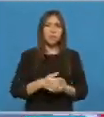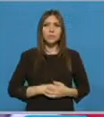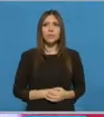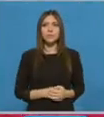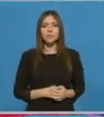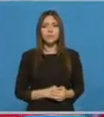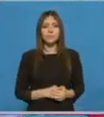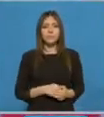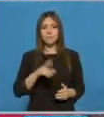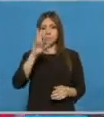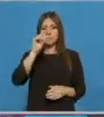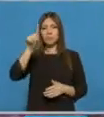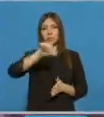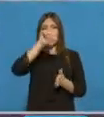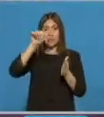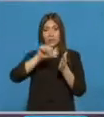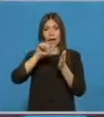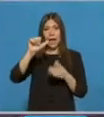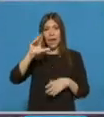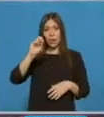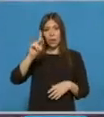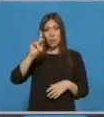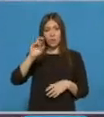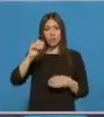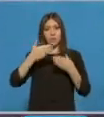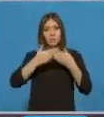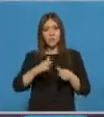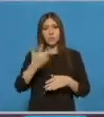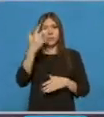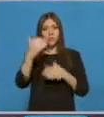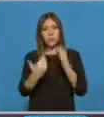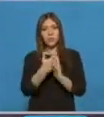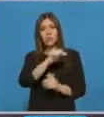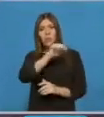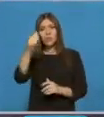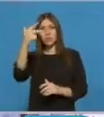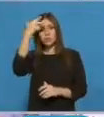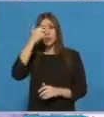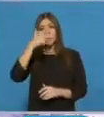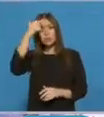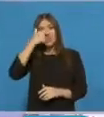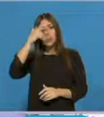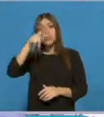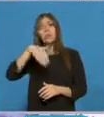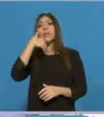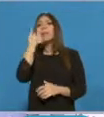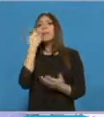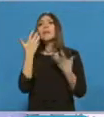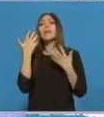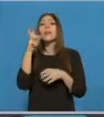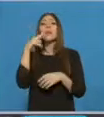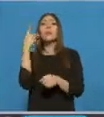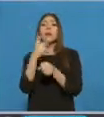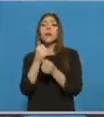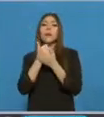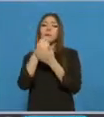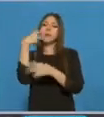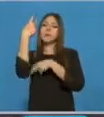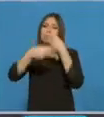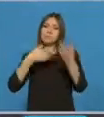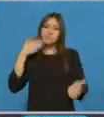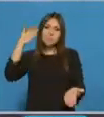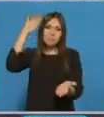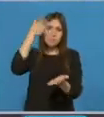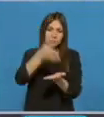de acopio están abiertos de 8 de la mañana a 8 de la noche. Y si quieren ser voluntario pueden presentarse. Únicamente les pedimos que